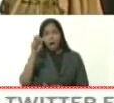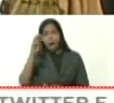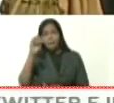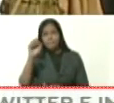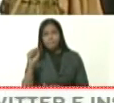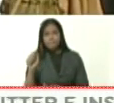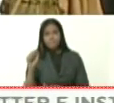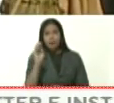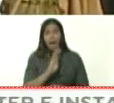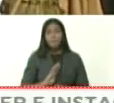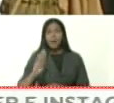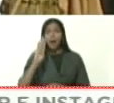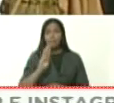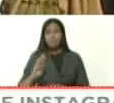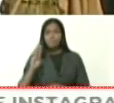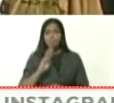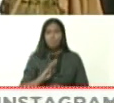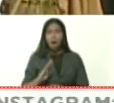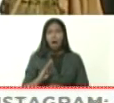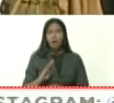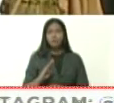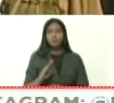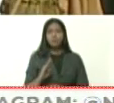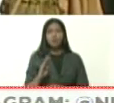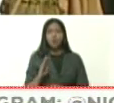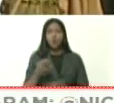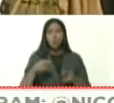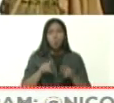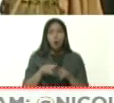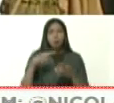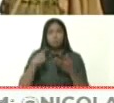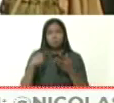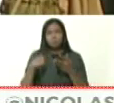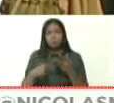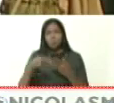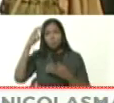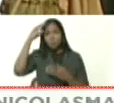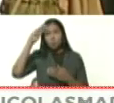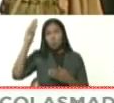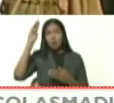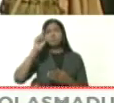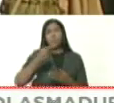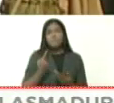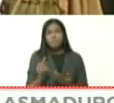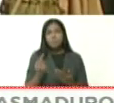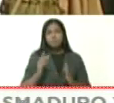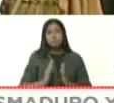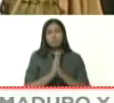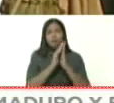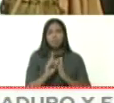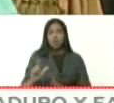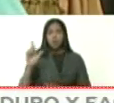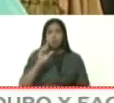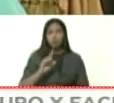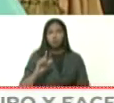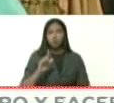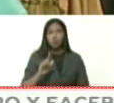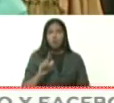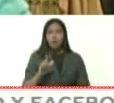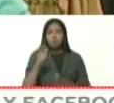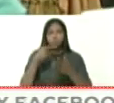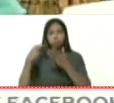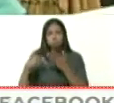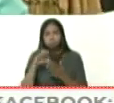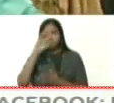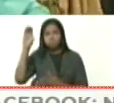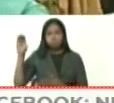Haití, Jamaica, Montserrat, Cuba, Santa Lucía, Trinidad y Tobago, entre